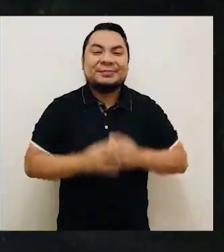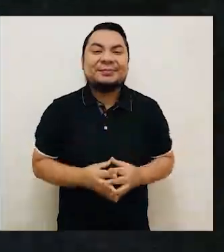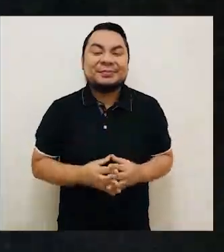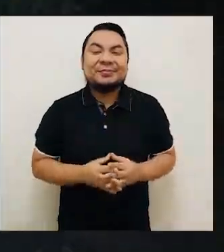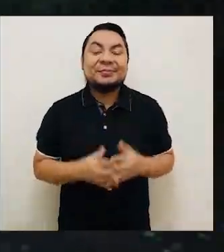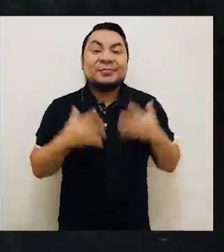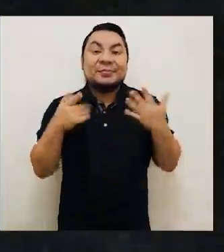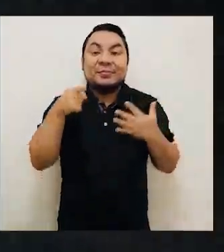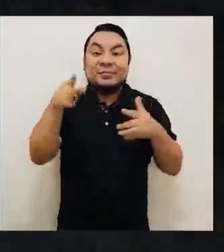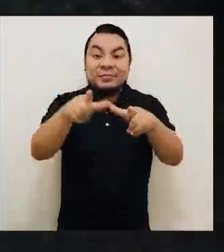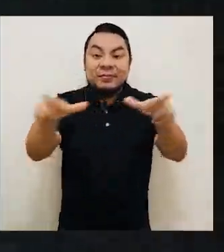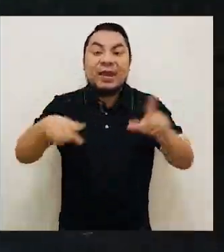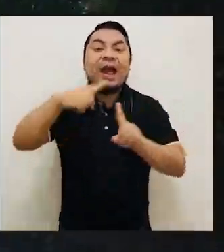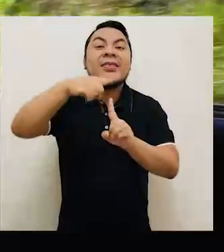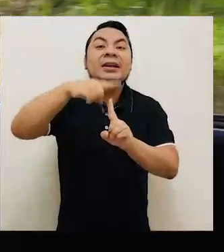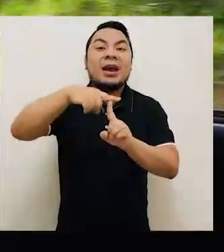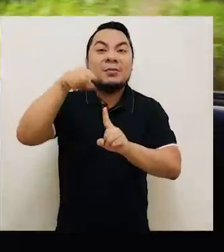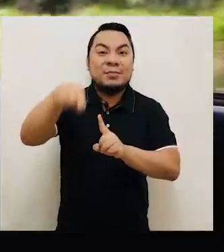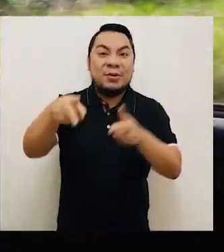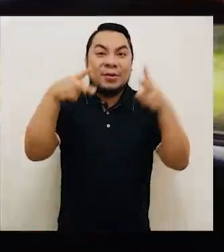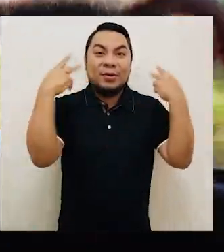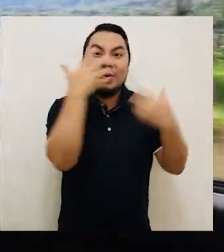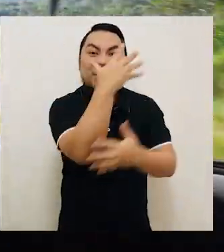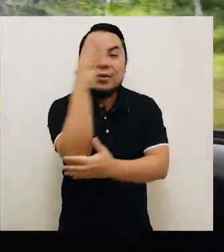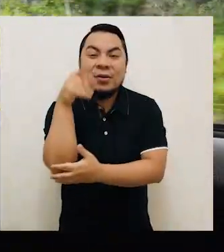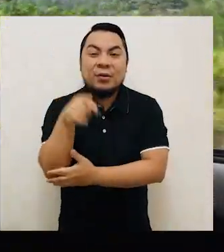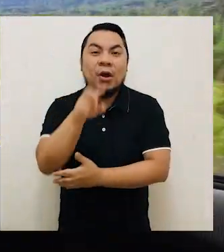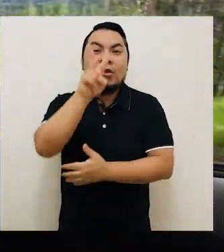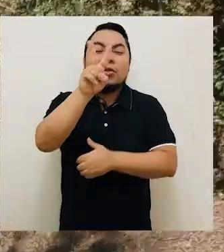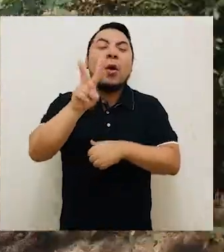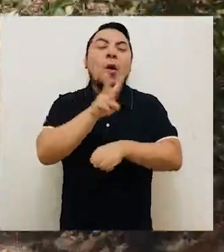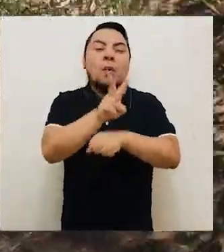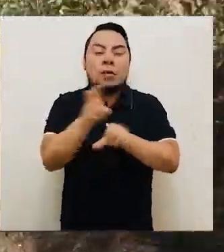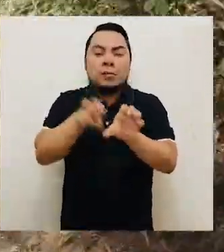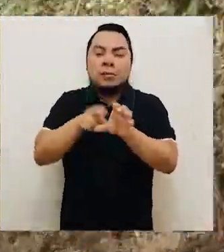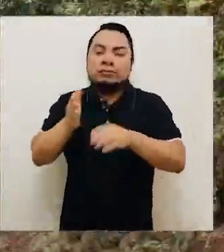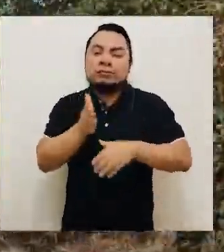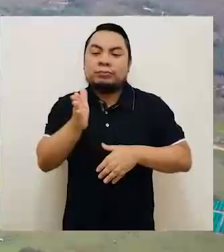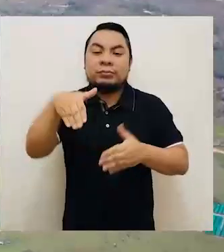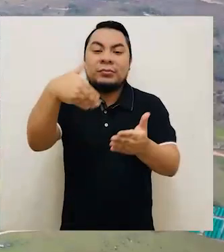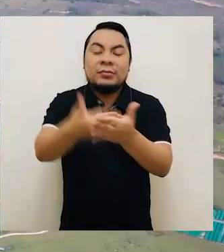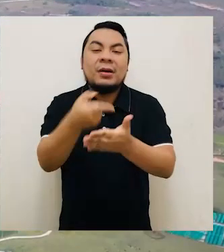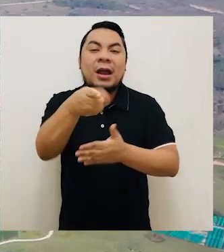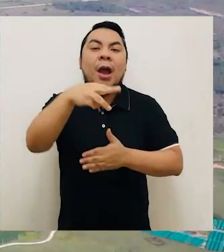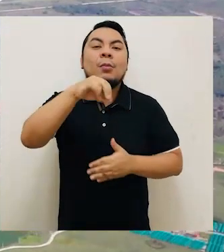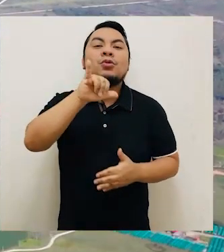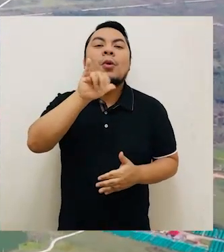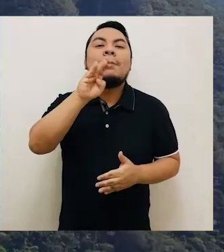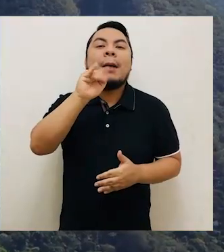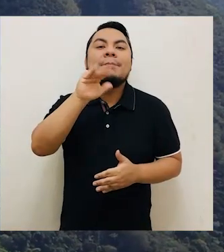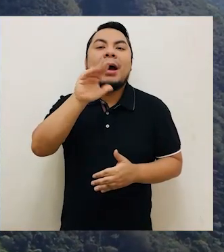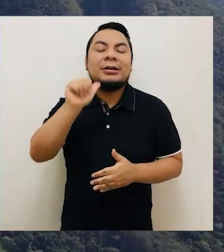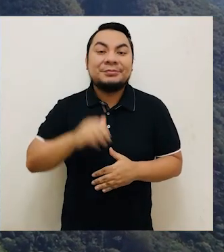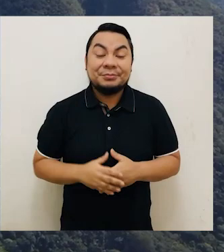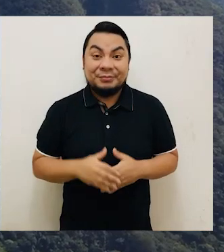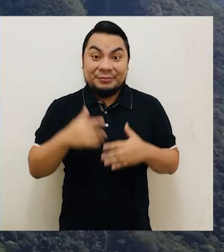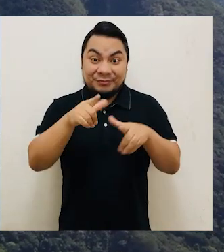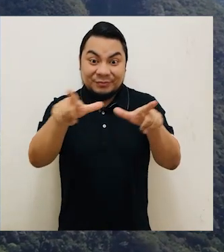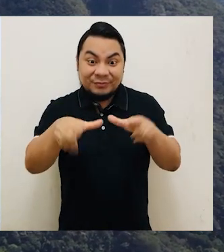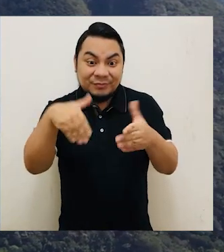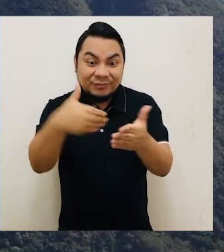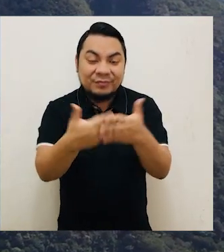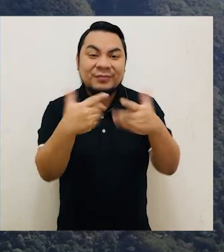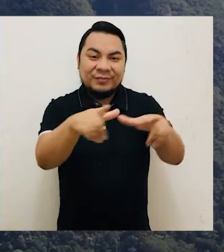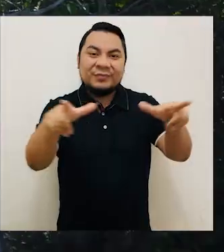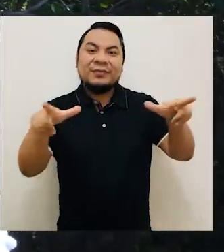mascarilla. Desde la ciudad de Tarapoto vamos a recorrer 2 horas en auto hasta llegar a Moyobamba. Acabo de